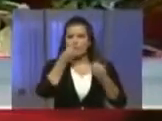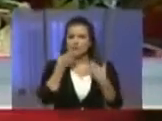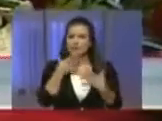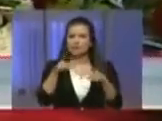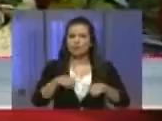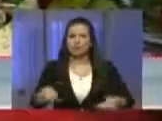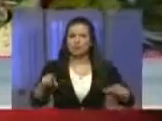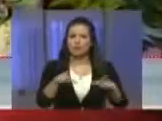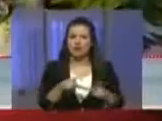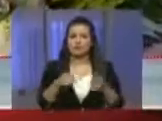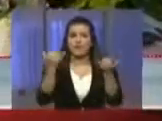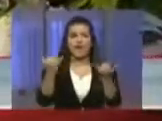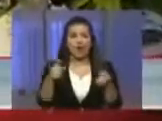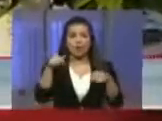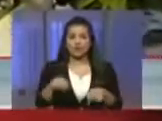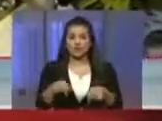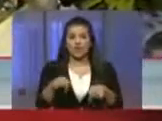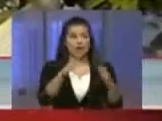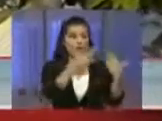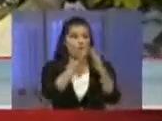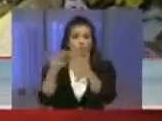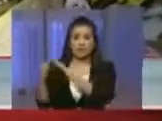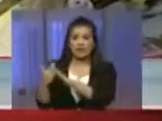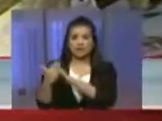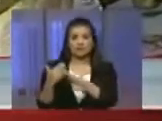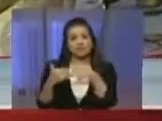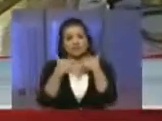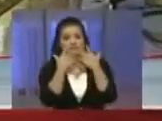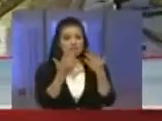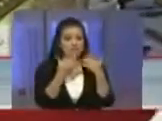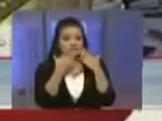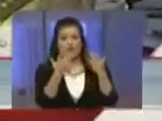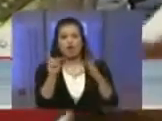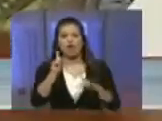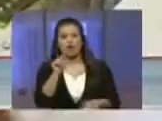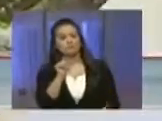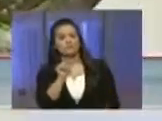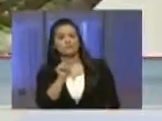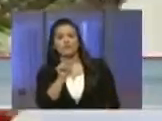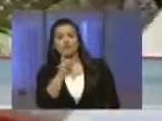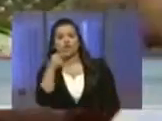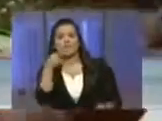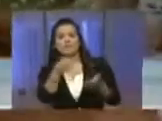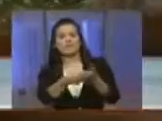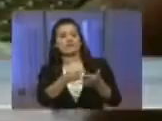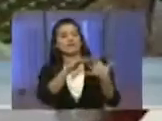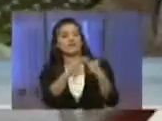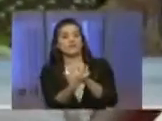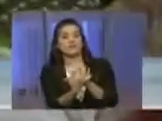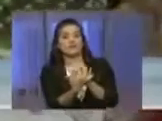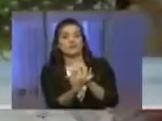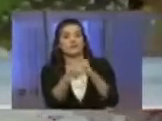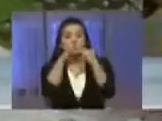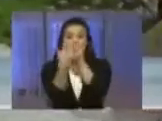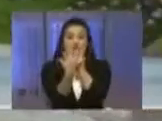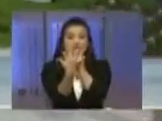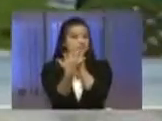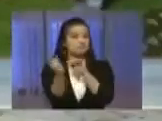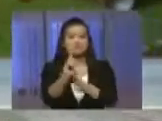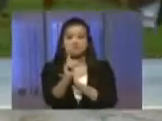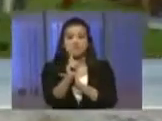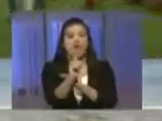sector no era no es un mal llamado como le dicen este rancho ahora es una casa